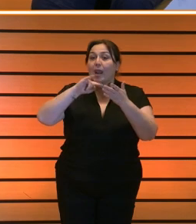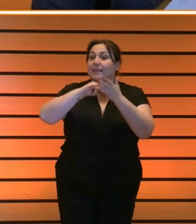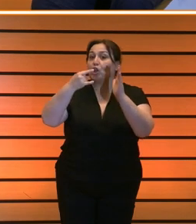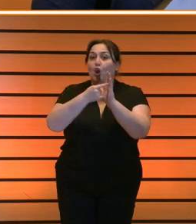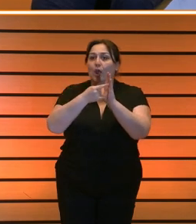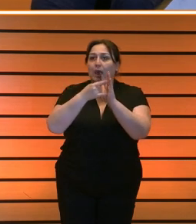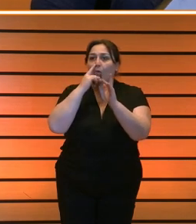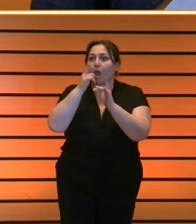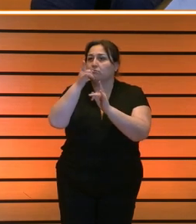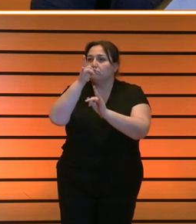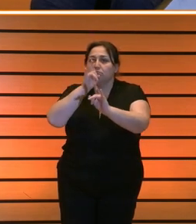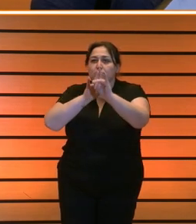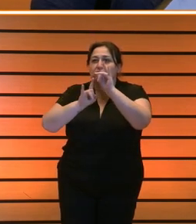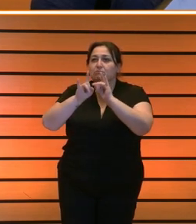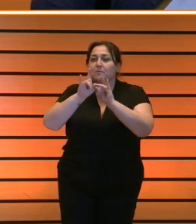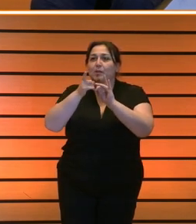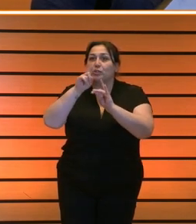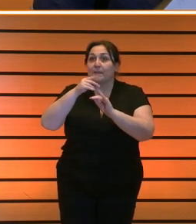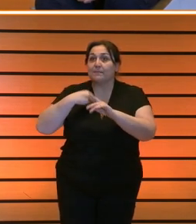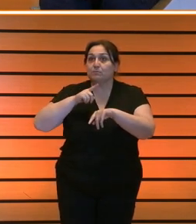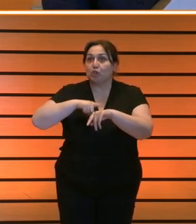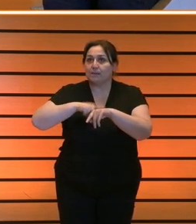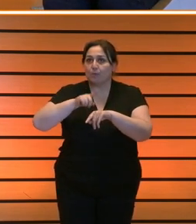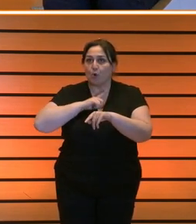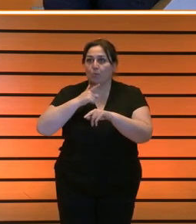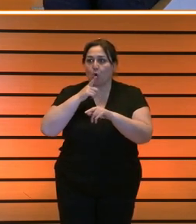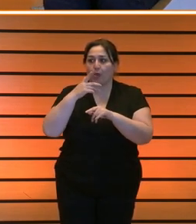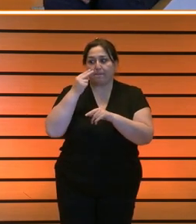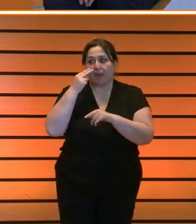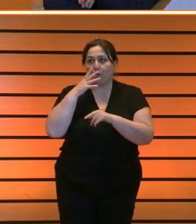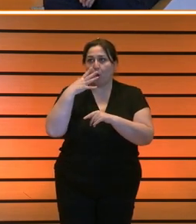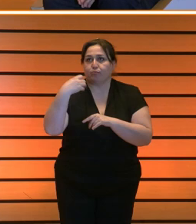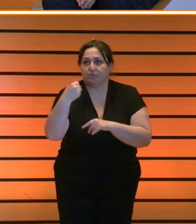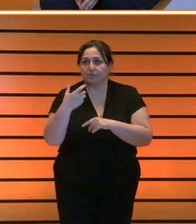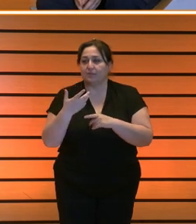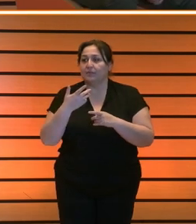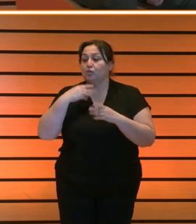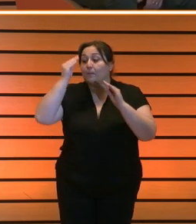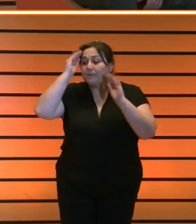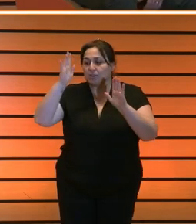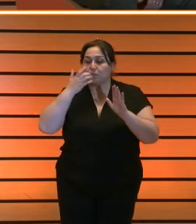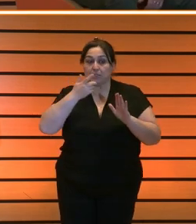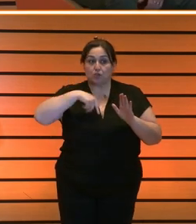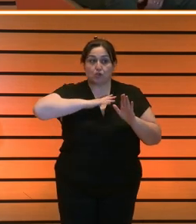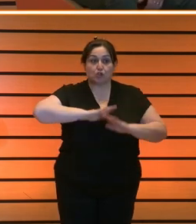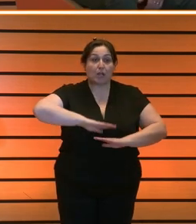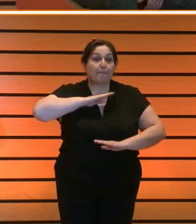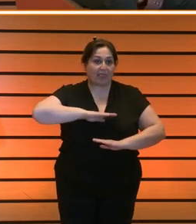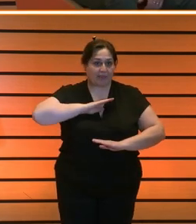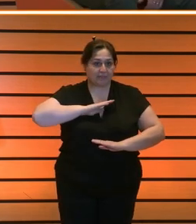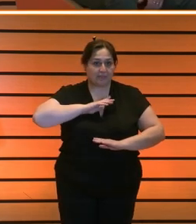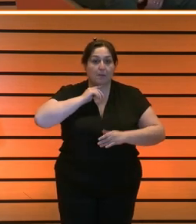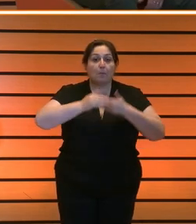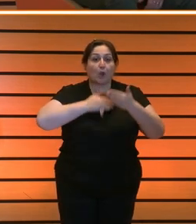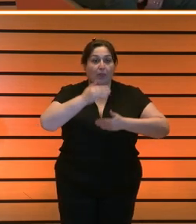pero ahora También tenemos como miedo de que nos atrapen Yo creo que si somos capaces de hacerlo con un proceso como el